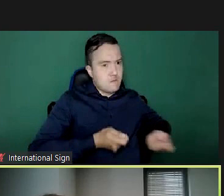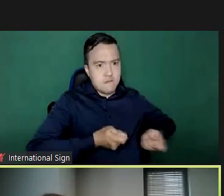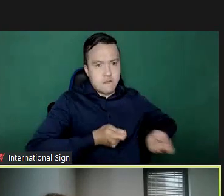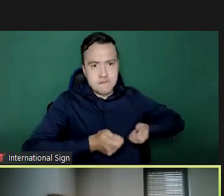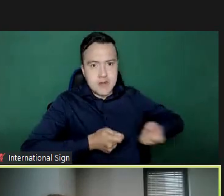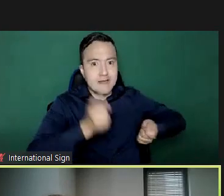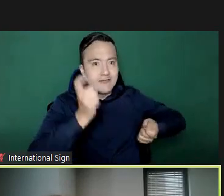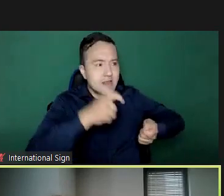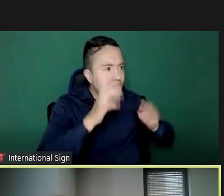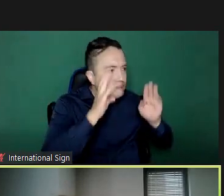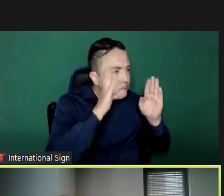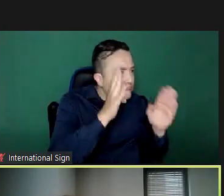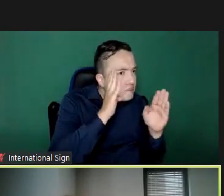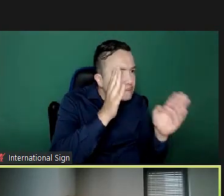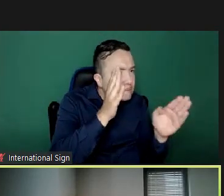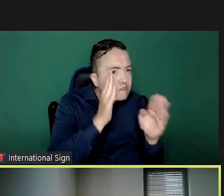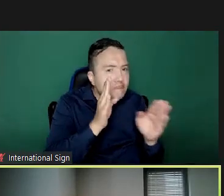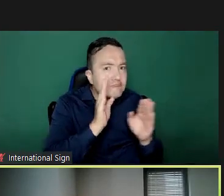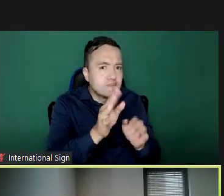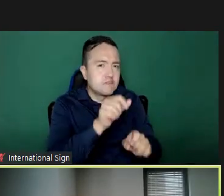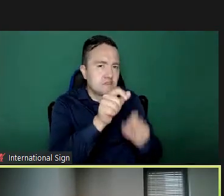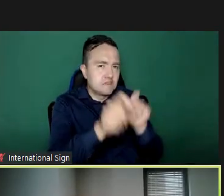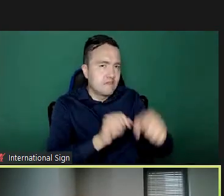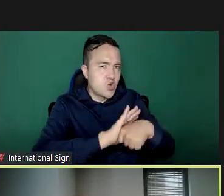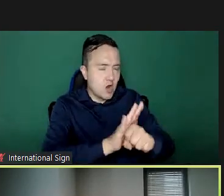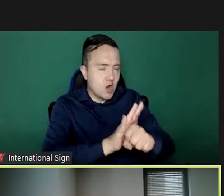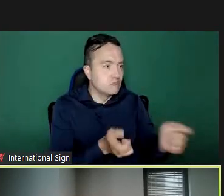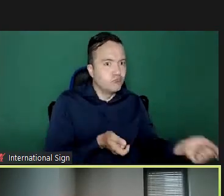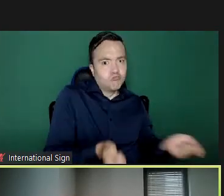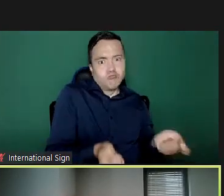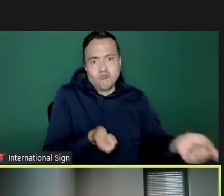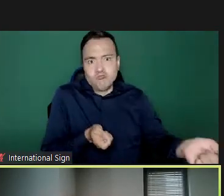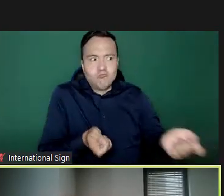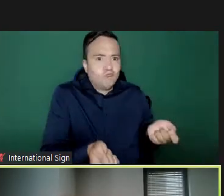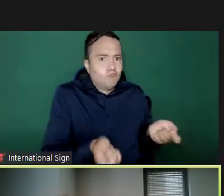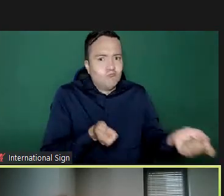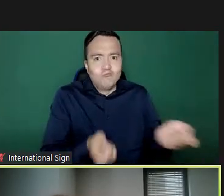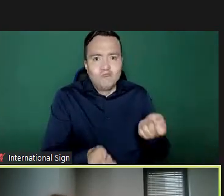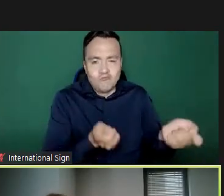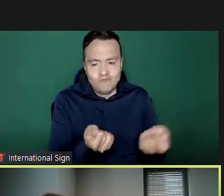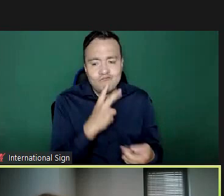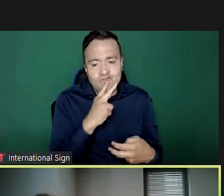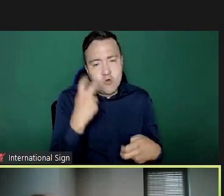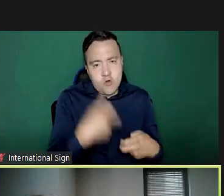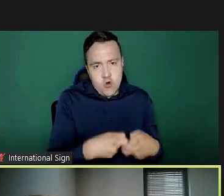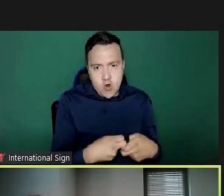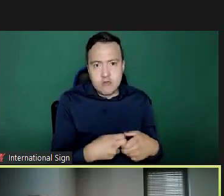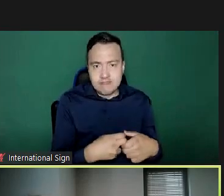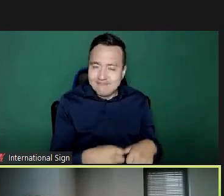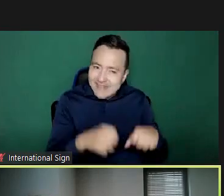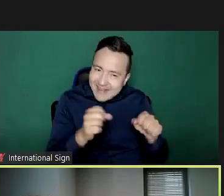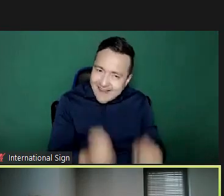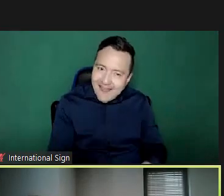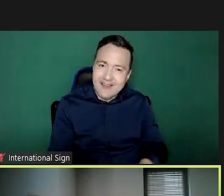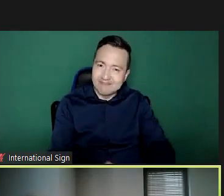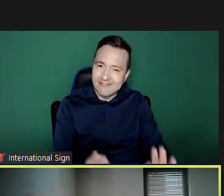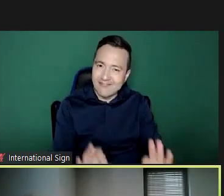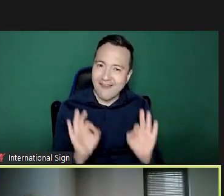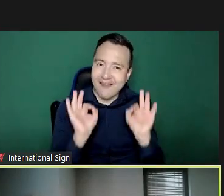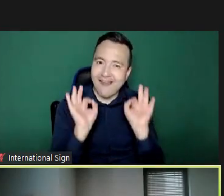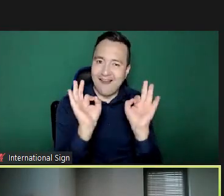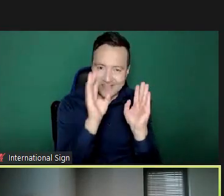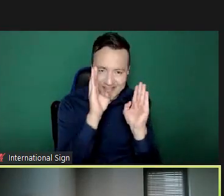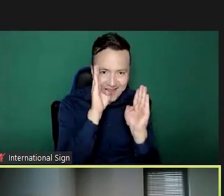COVID y ha sido difícil para ellos dar atención de calidad y